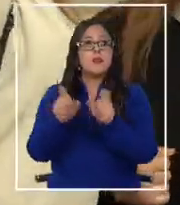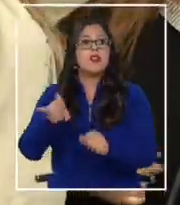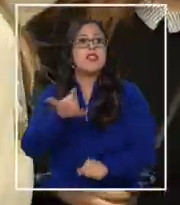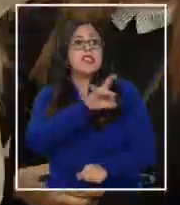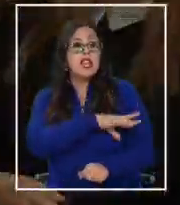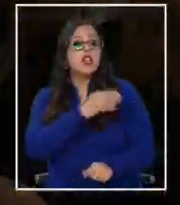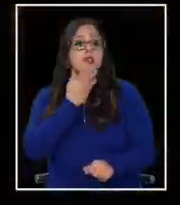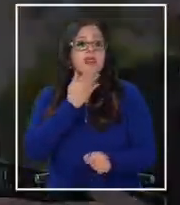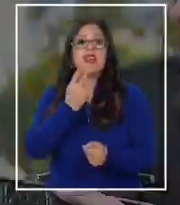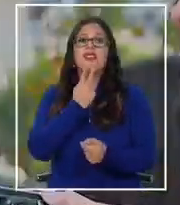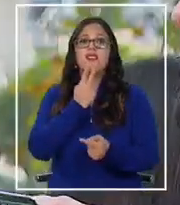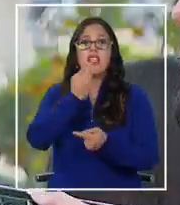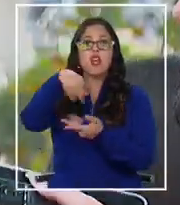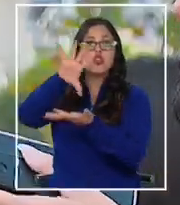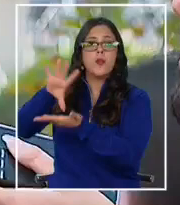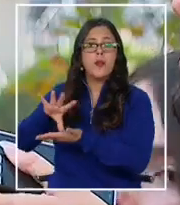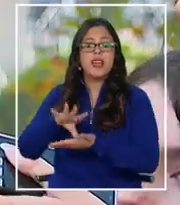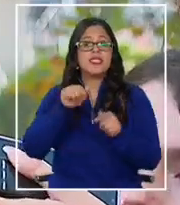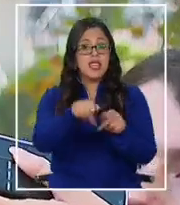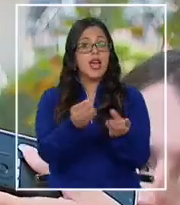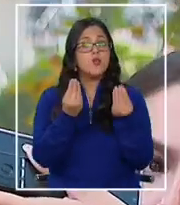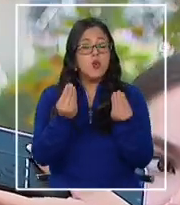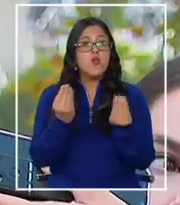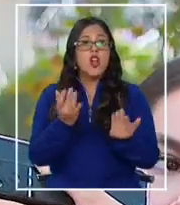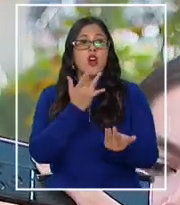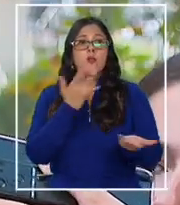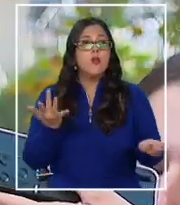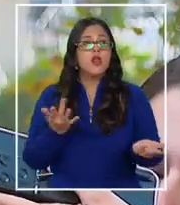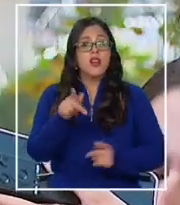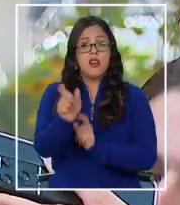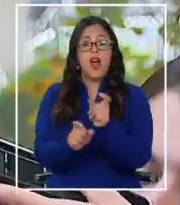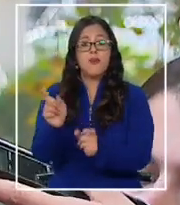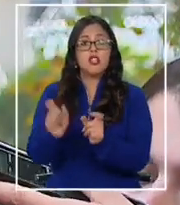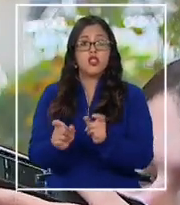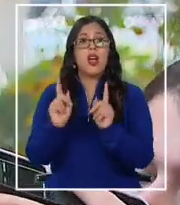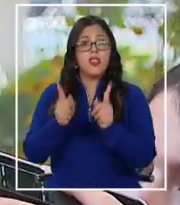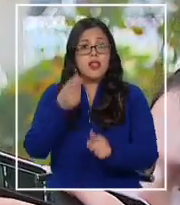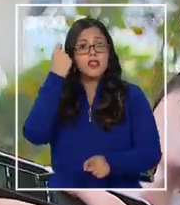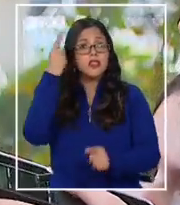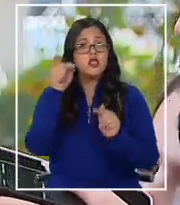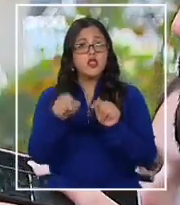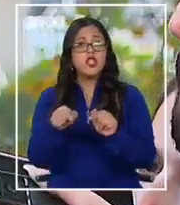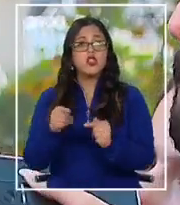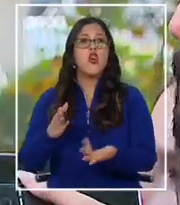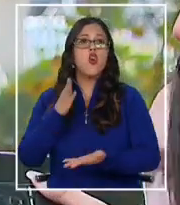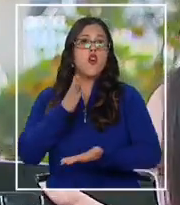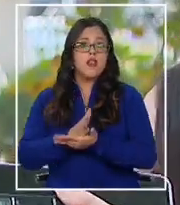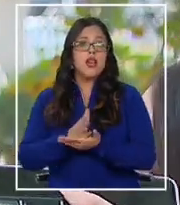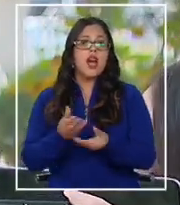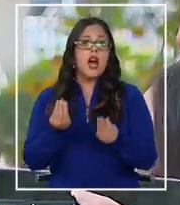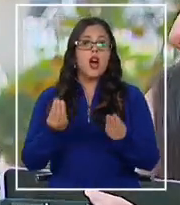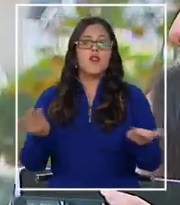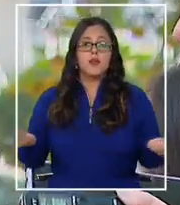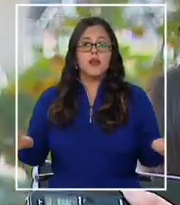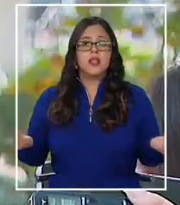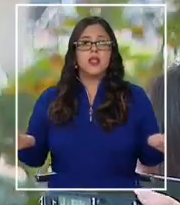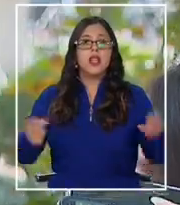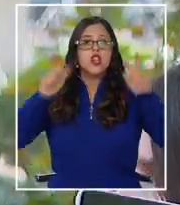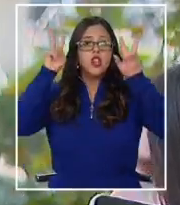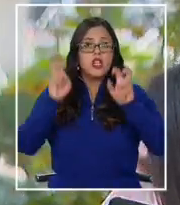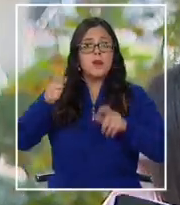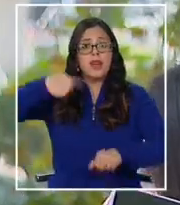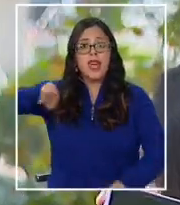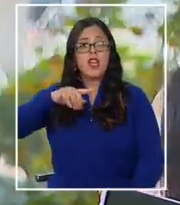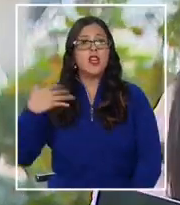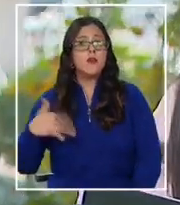residentes en el extranjero. Y es bueno porque la ciudadanía debe entender que con esto obliga a que efectivamente los temas que a ellos le